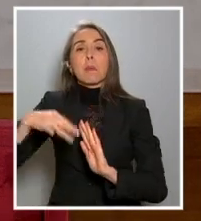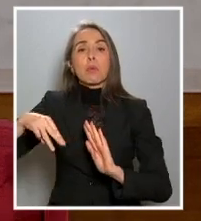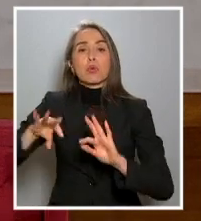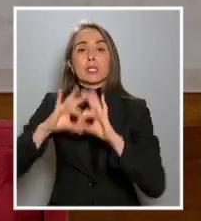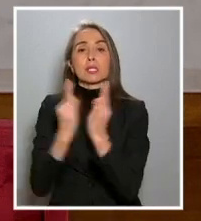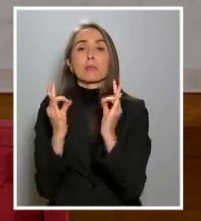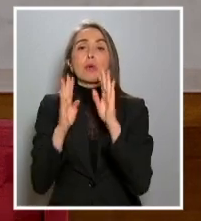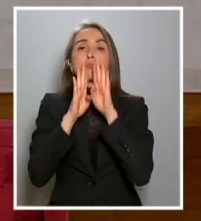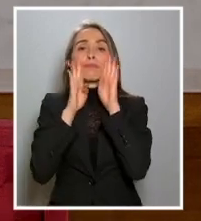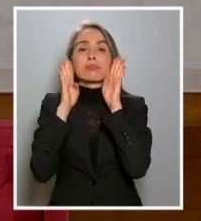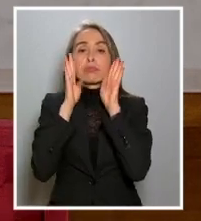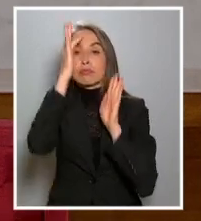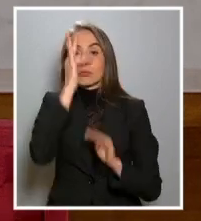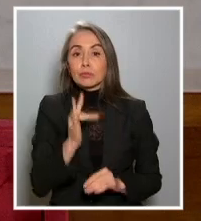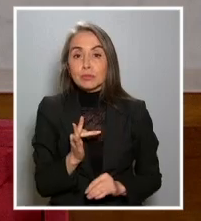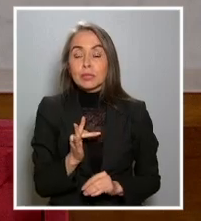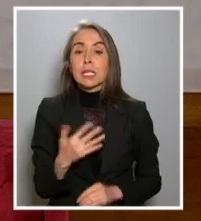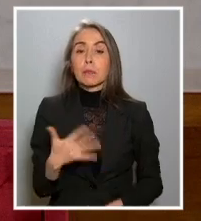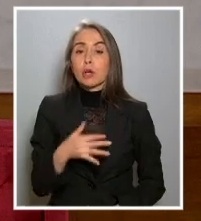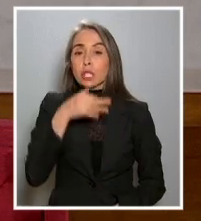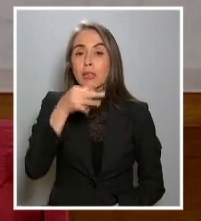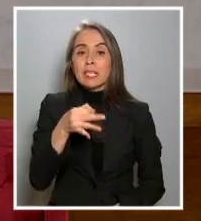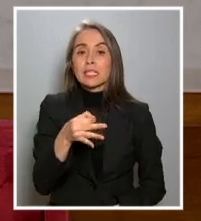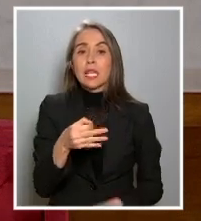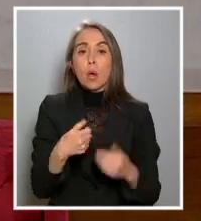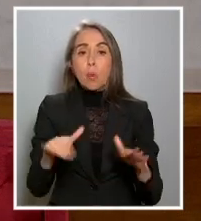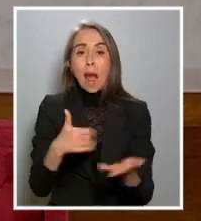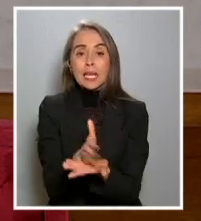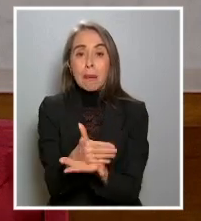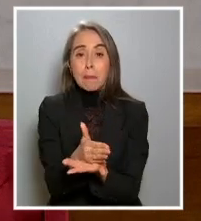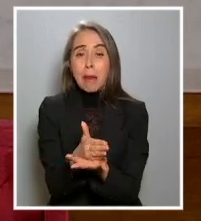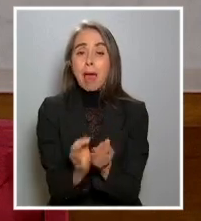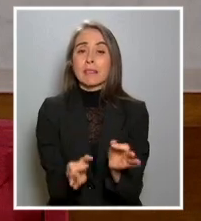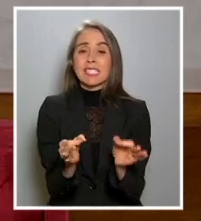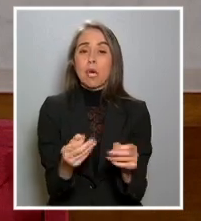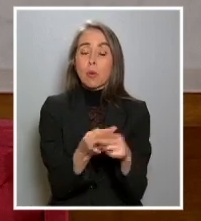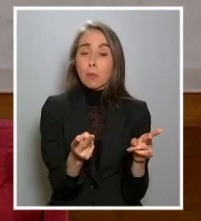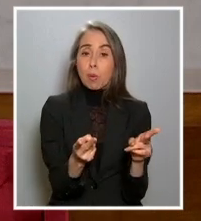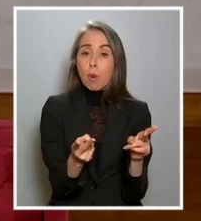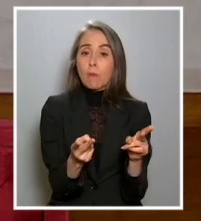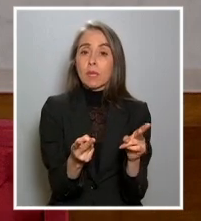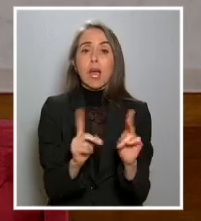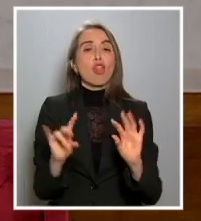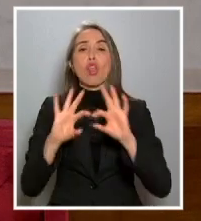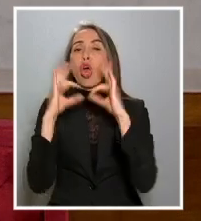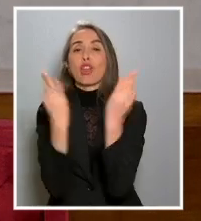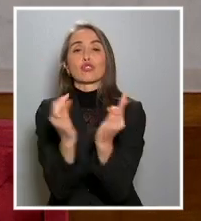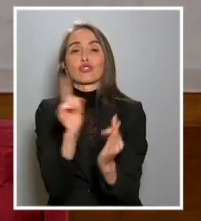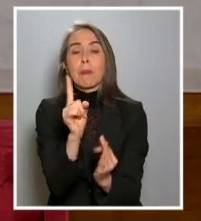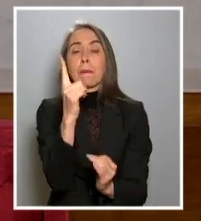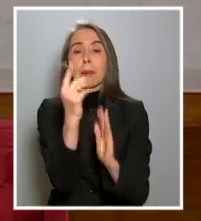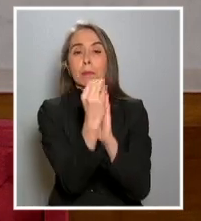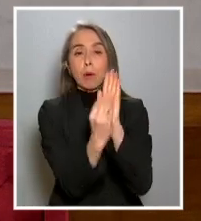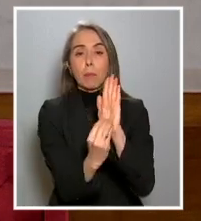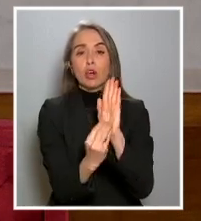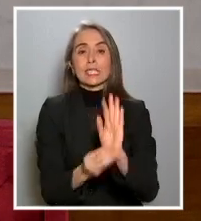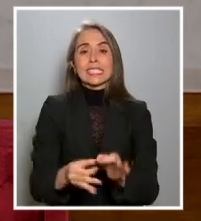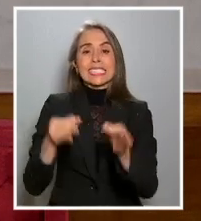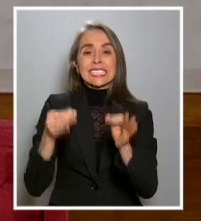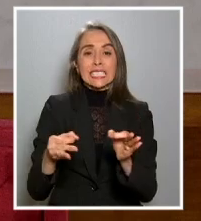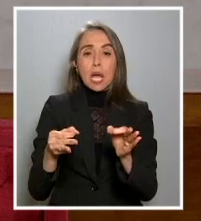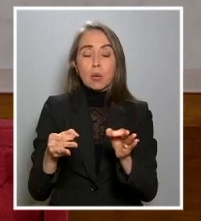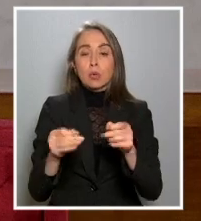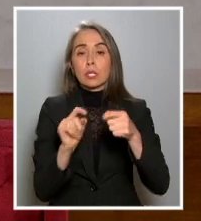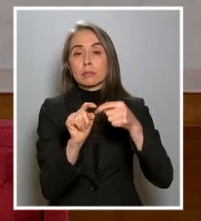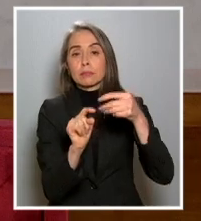Ahora, es importante decirlo, cualquier estrategia de seguridad pública va a estar incompleta si no incorpora la seguridad y las